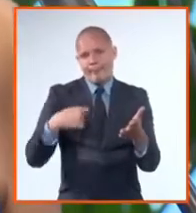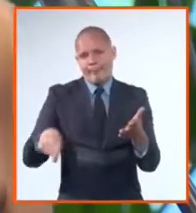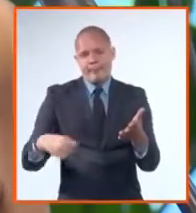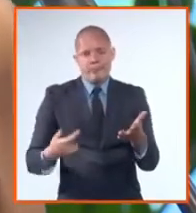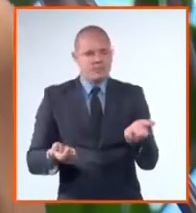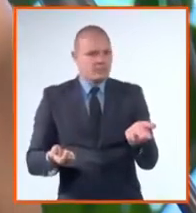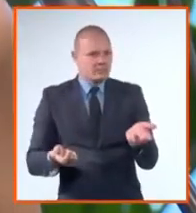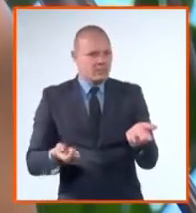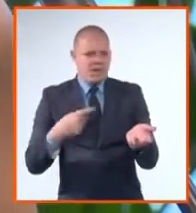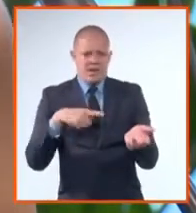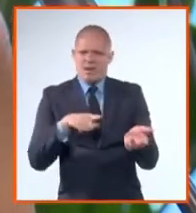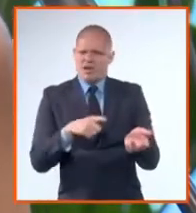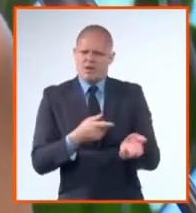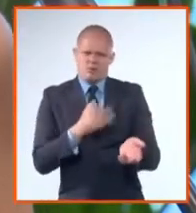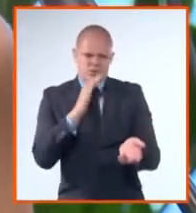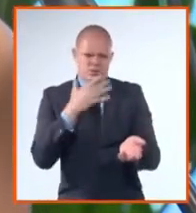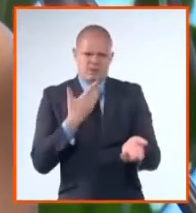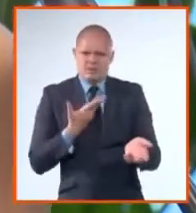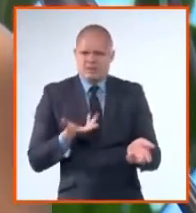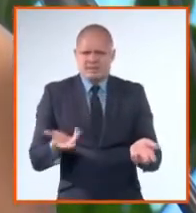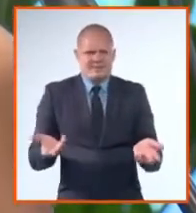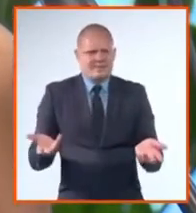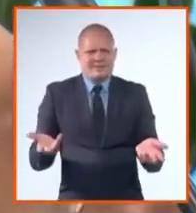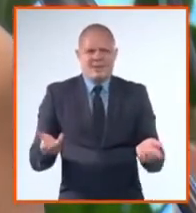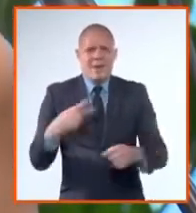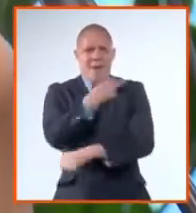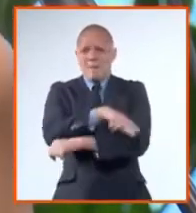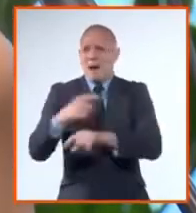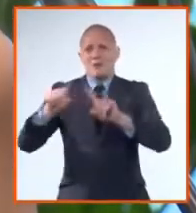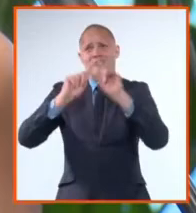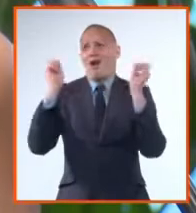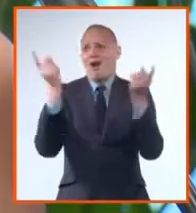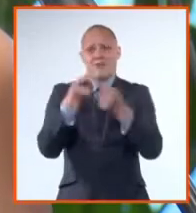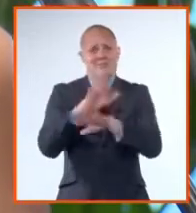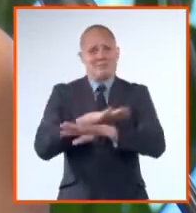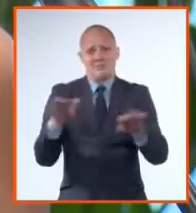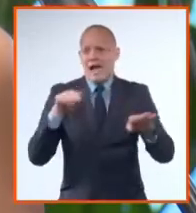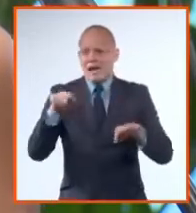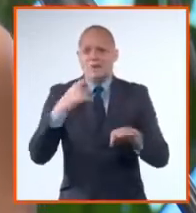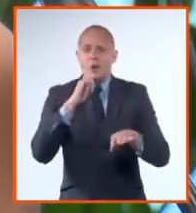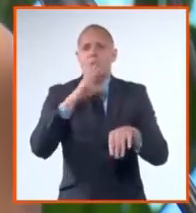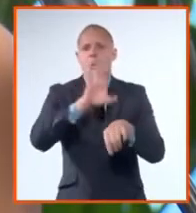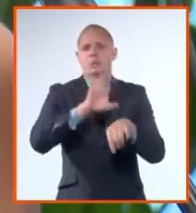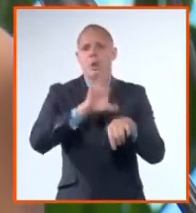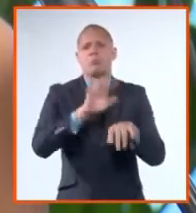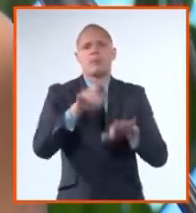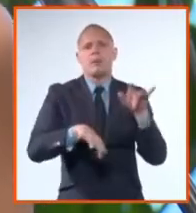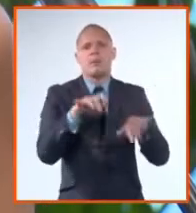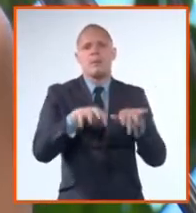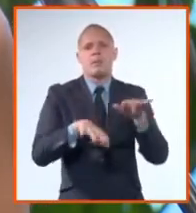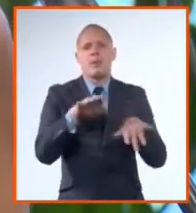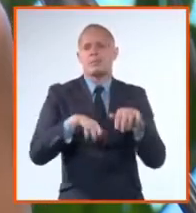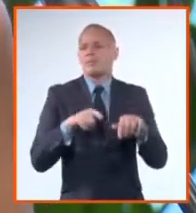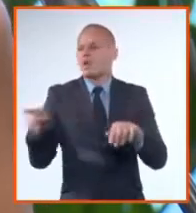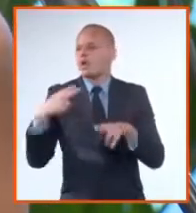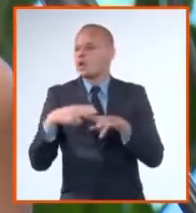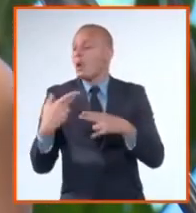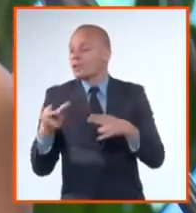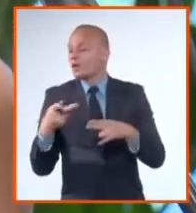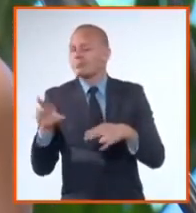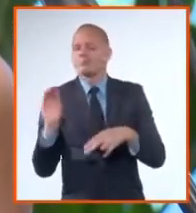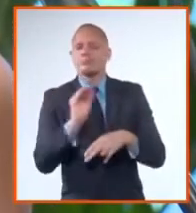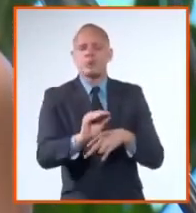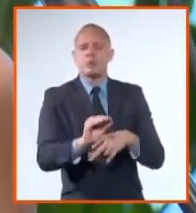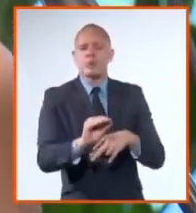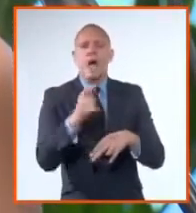años de atraso, nosotros no podemos obtener información en tiempo real, o sea, hubiéramos sido mucho más eficientes si tuviéramos información en tiempo real y